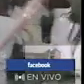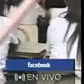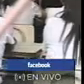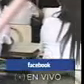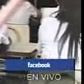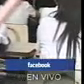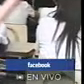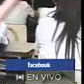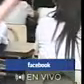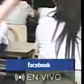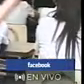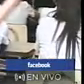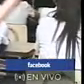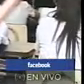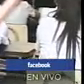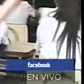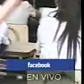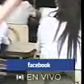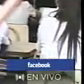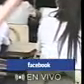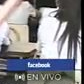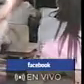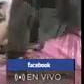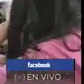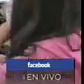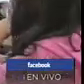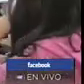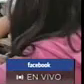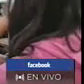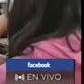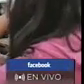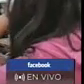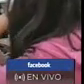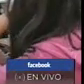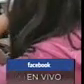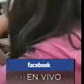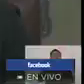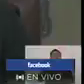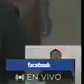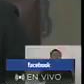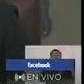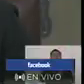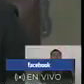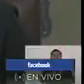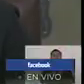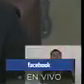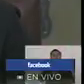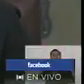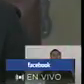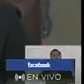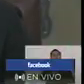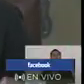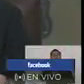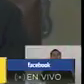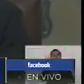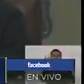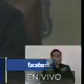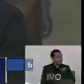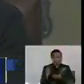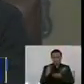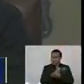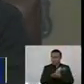además las actividades académicas se suspenderán durante 21 días todos los centros educativos de cualquier